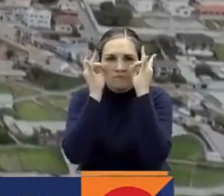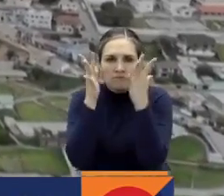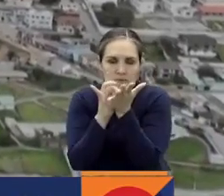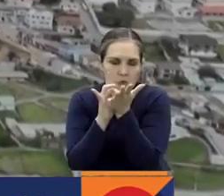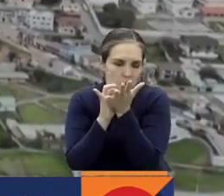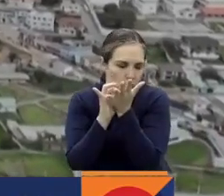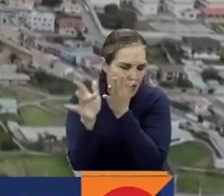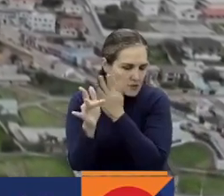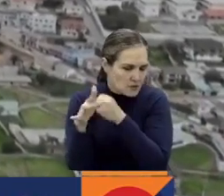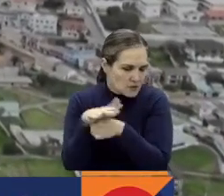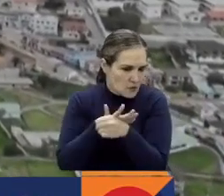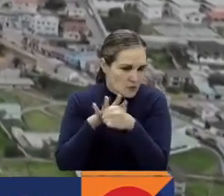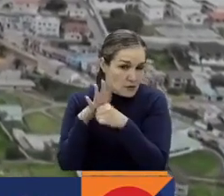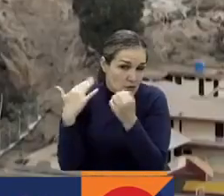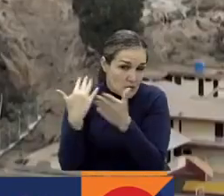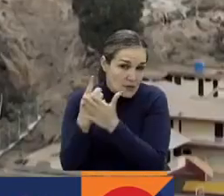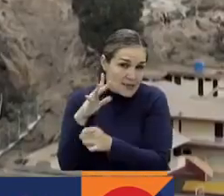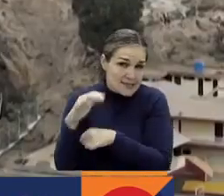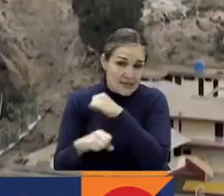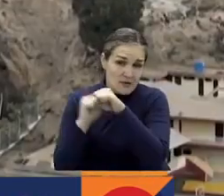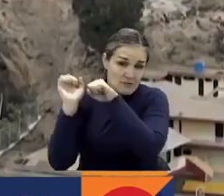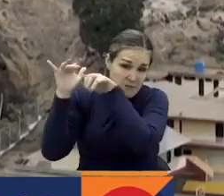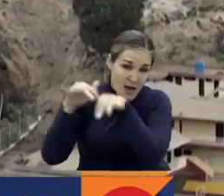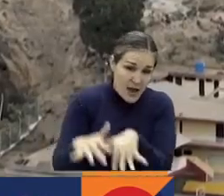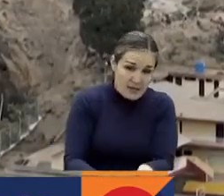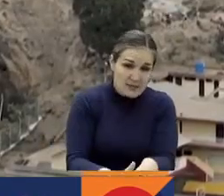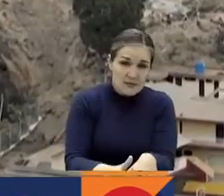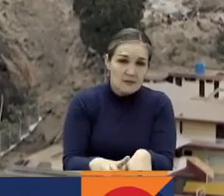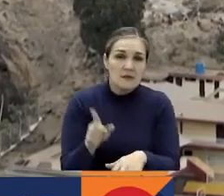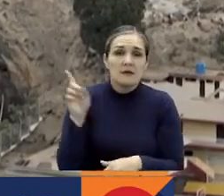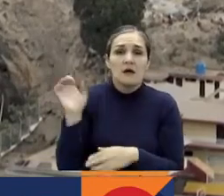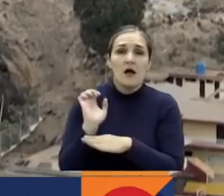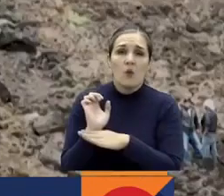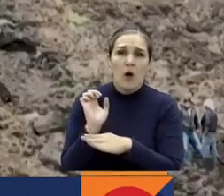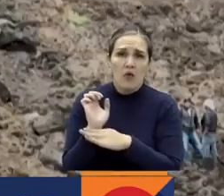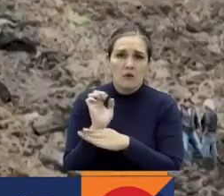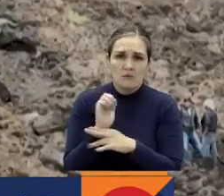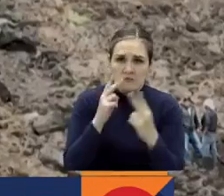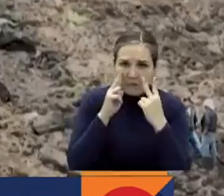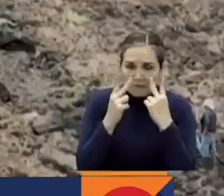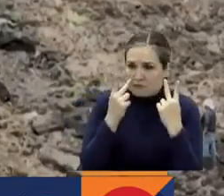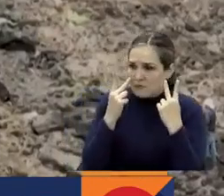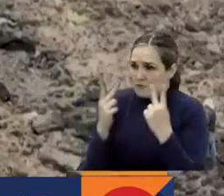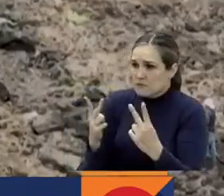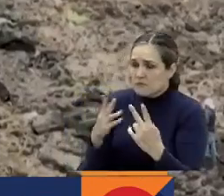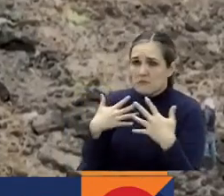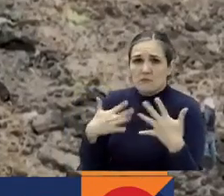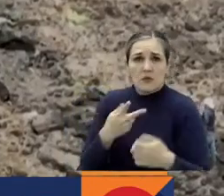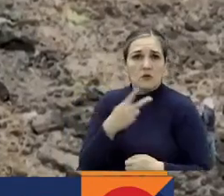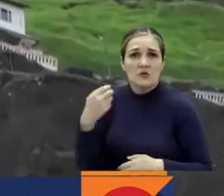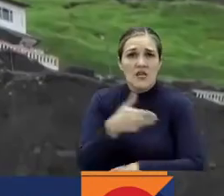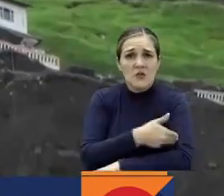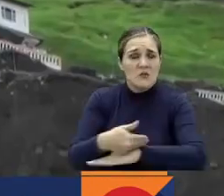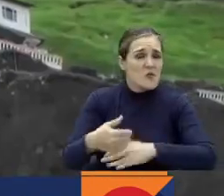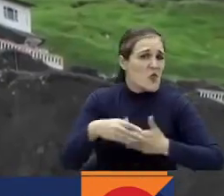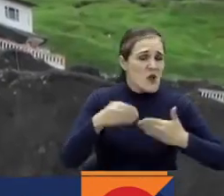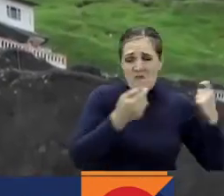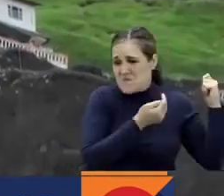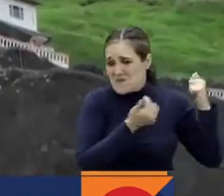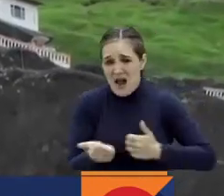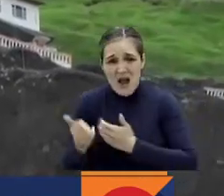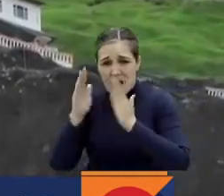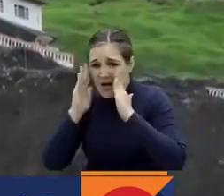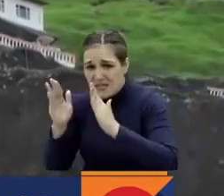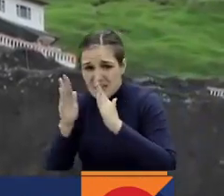de los últimos 15 años por cuenta de la ola invernal, Ecuador destinará al menos $200 millones para atender los